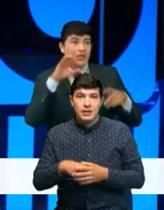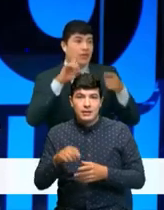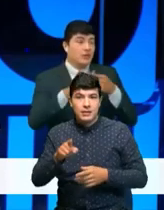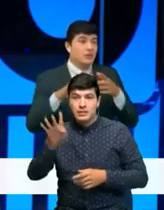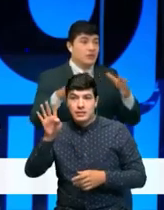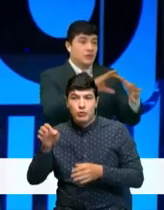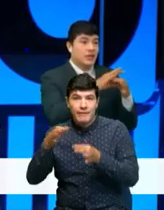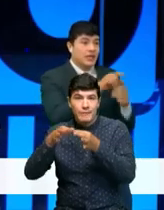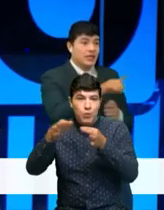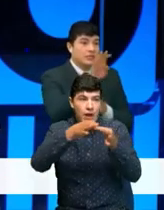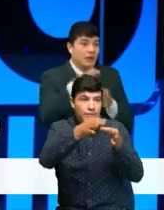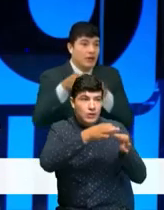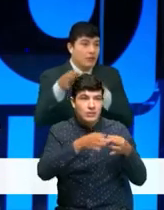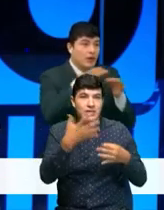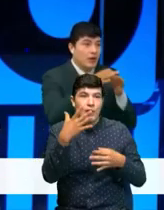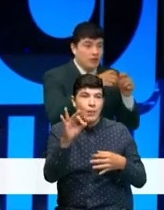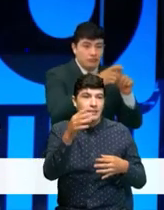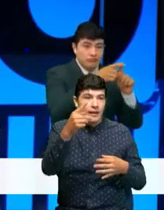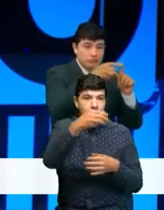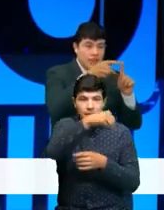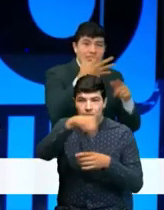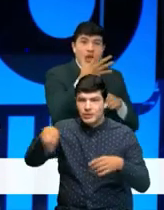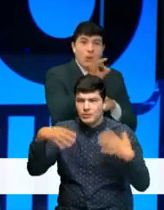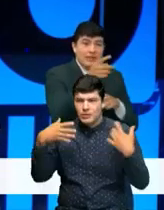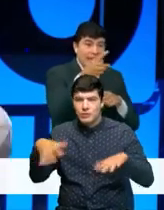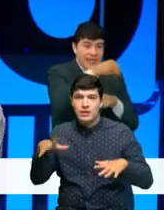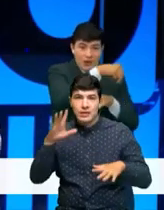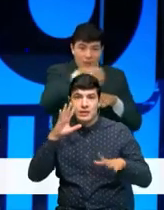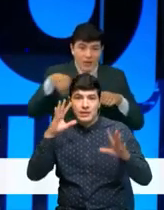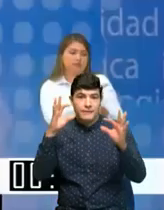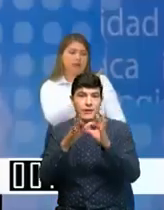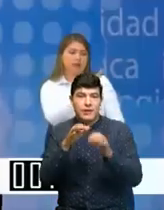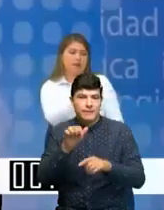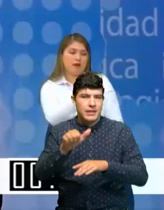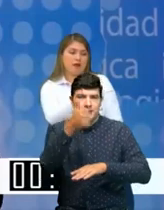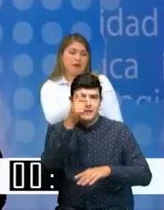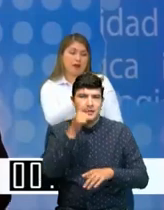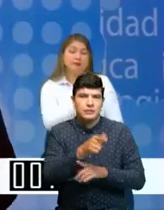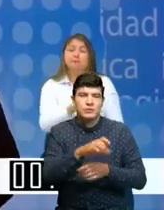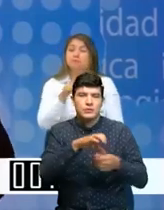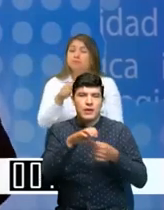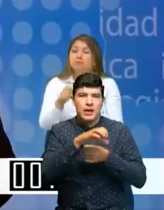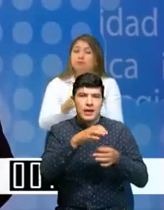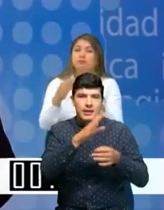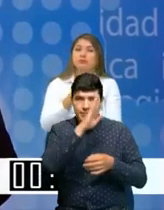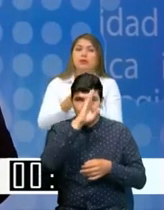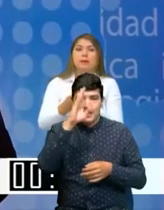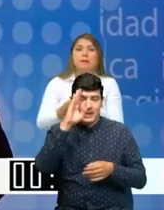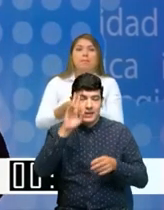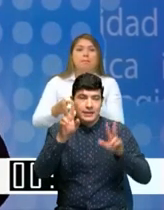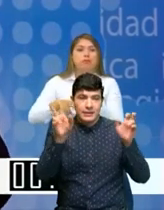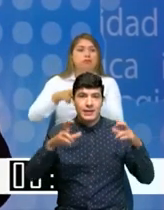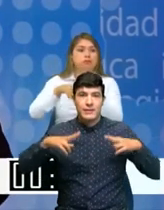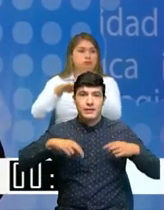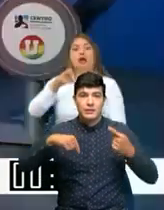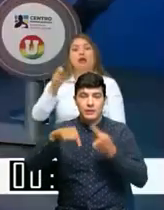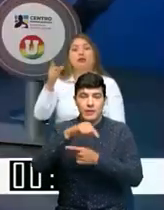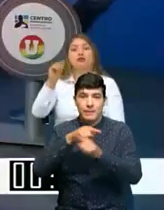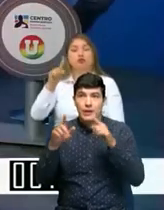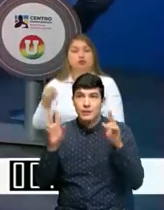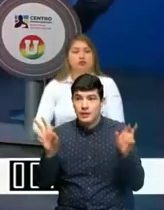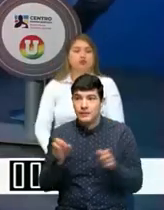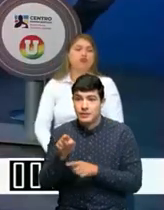en 50 kilómetros donde San Gil es el centro del tema turístico. Entre tanto, el candidato Jesús Villar habló de la importancia de